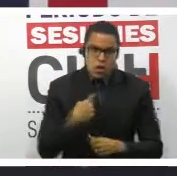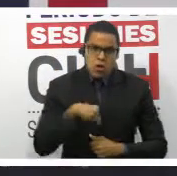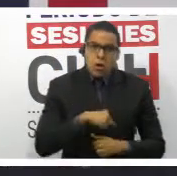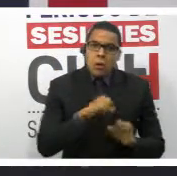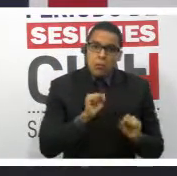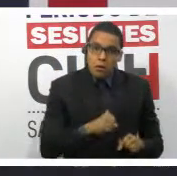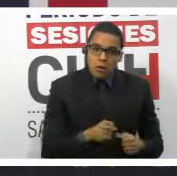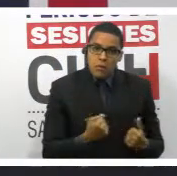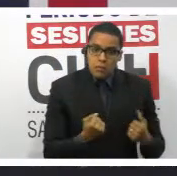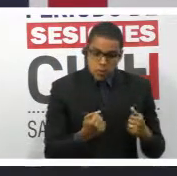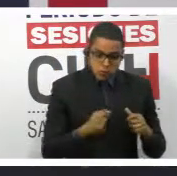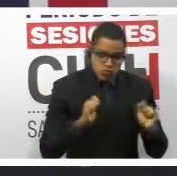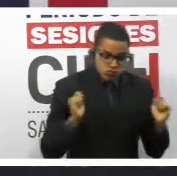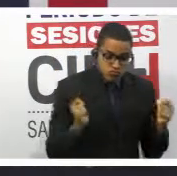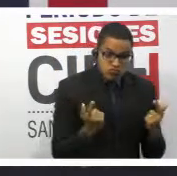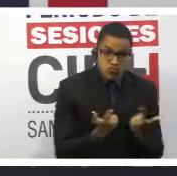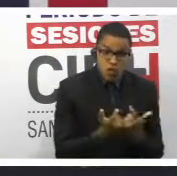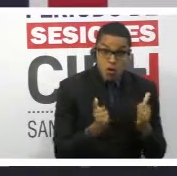como